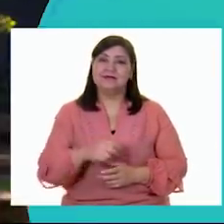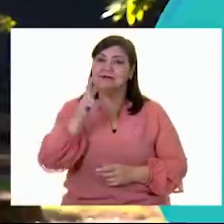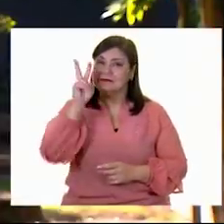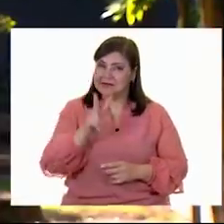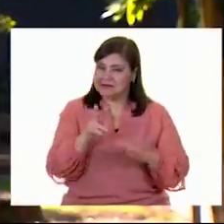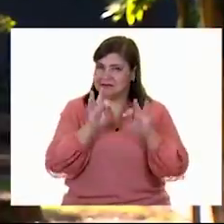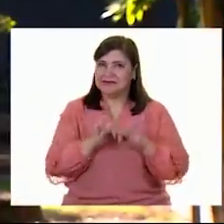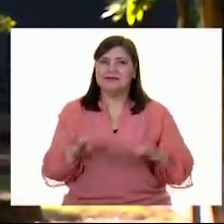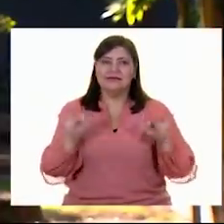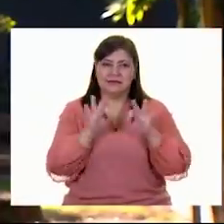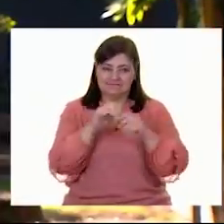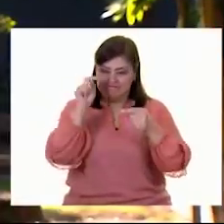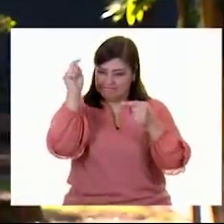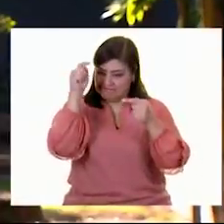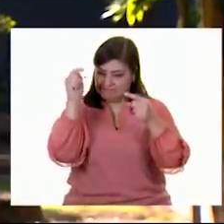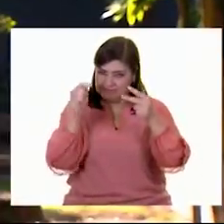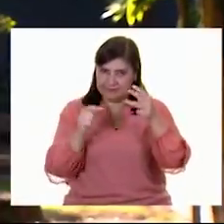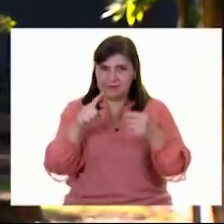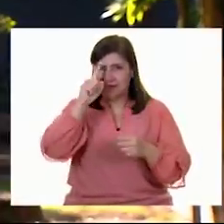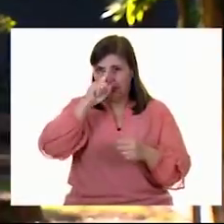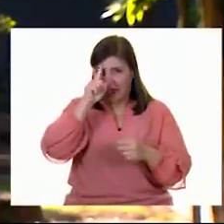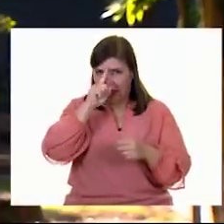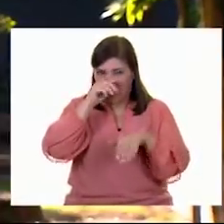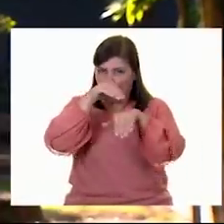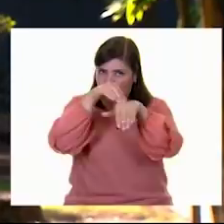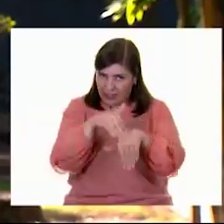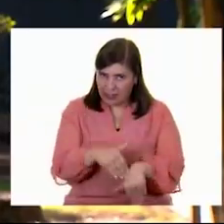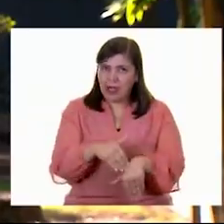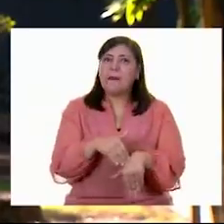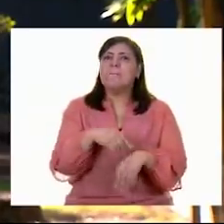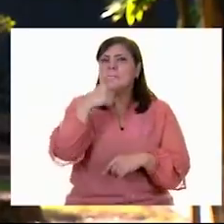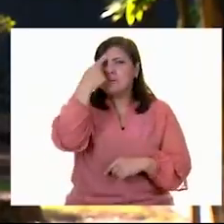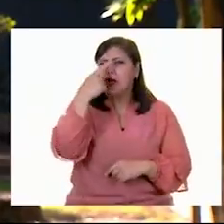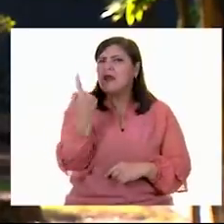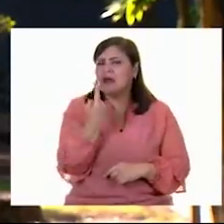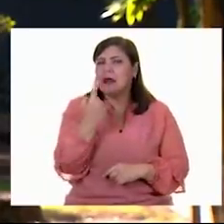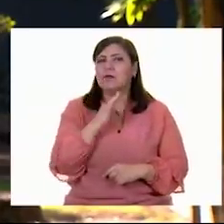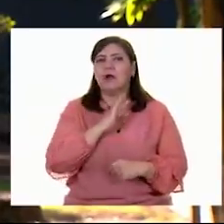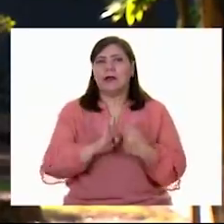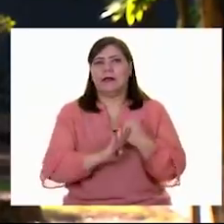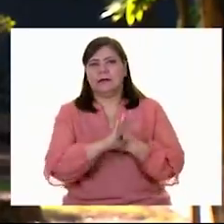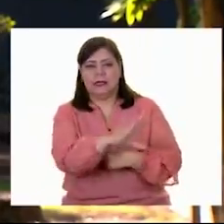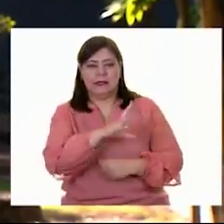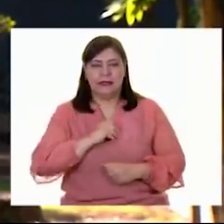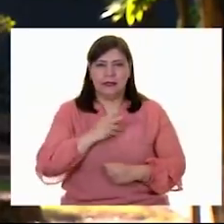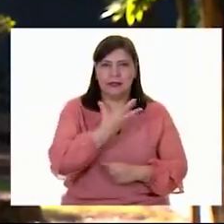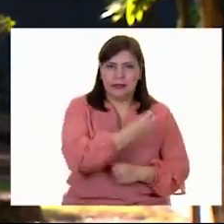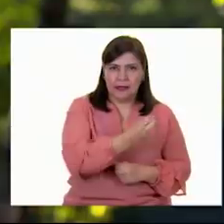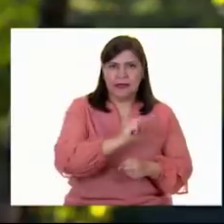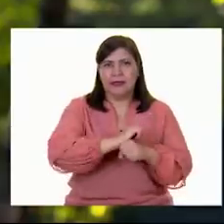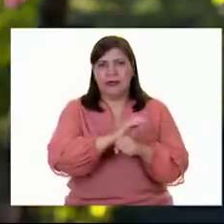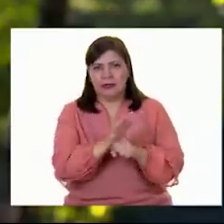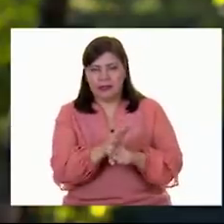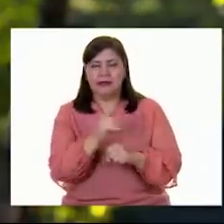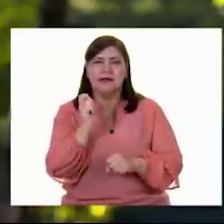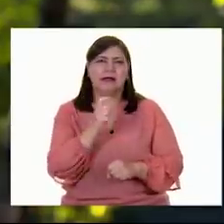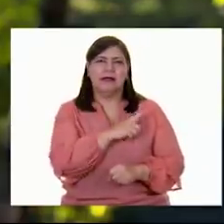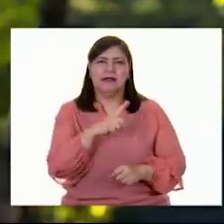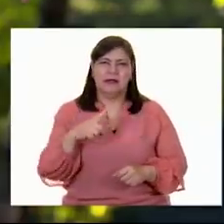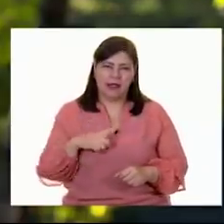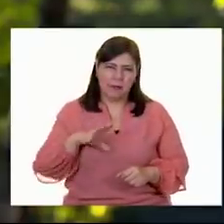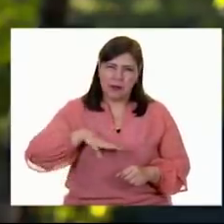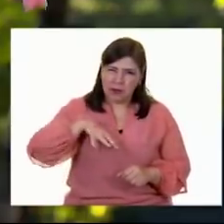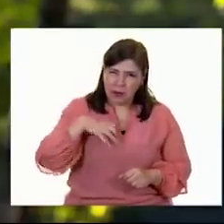Es muy importante continuar con las recomendaciones para evitar contagios de COVID. Trata de